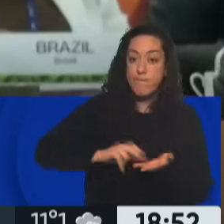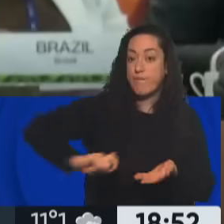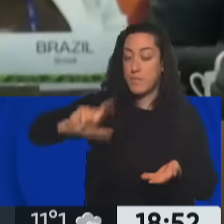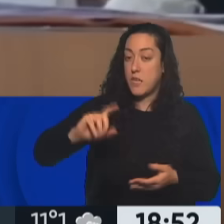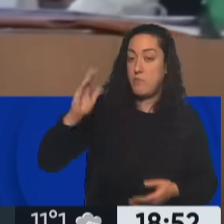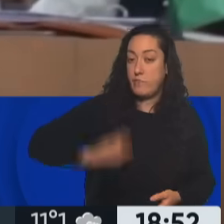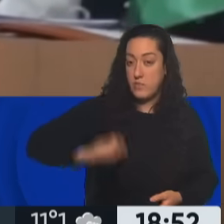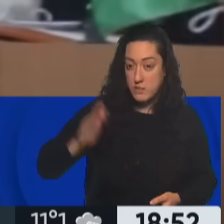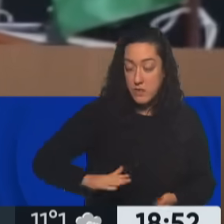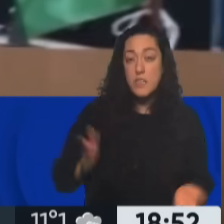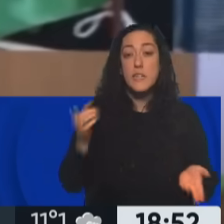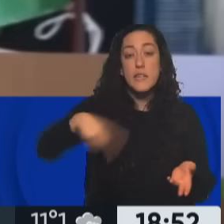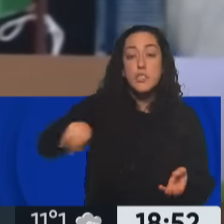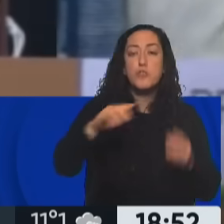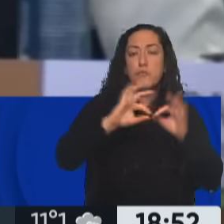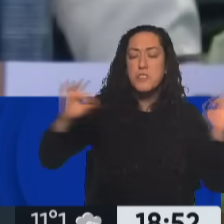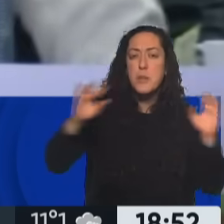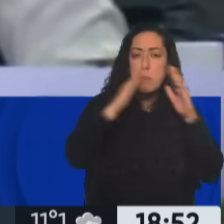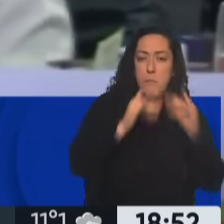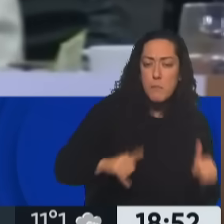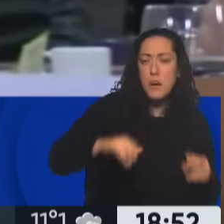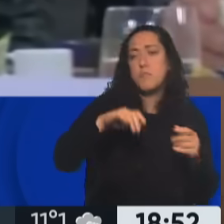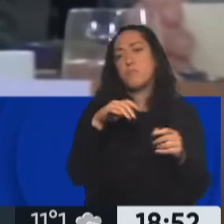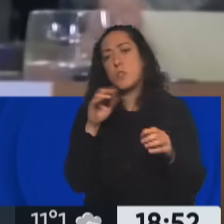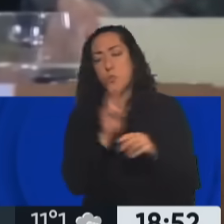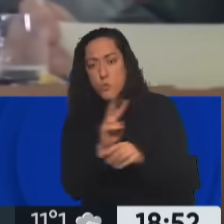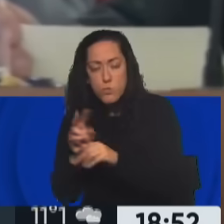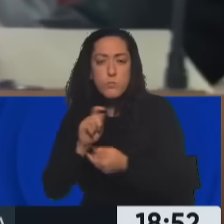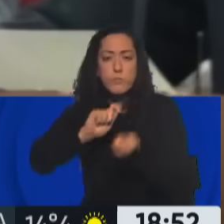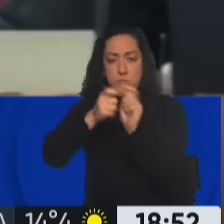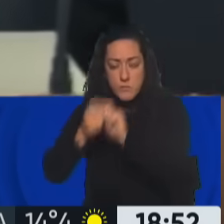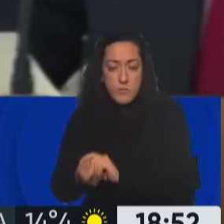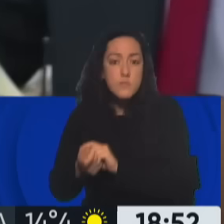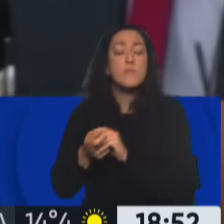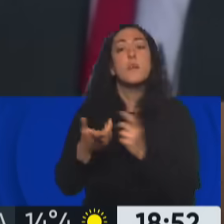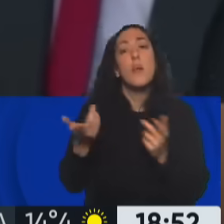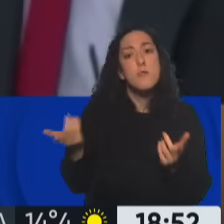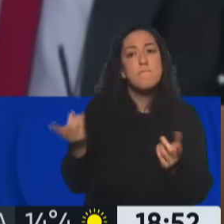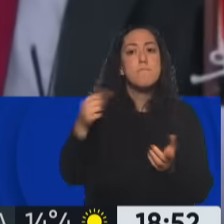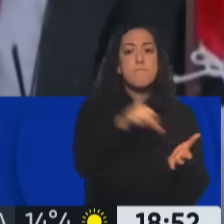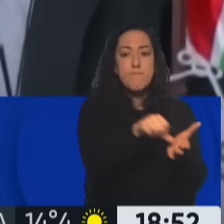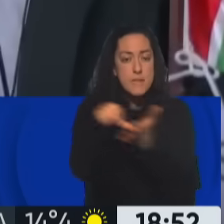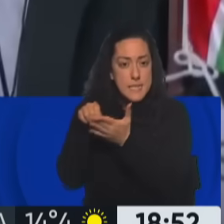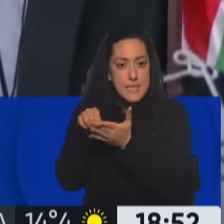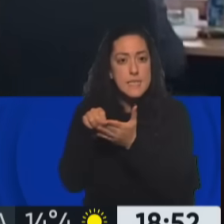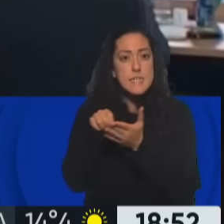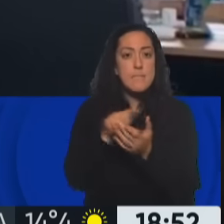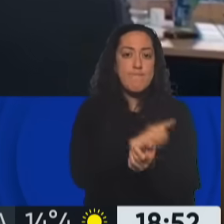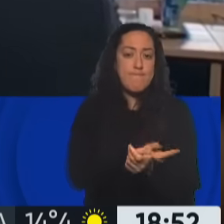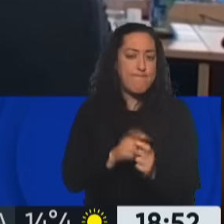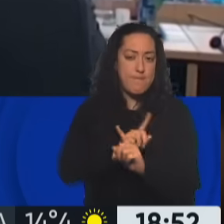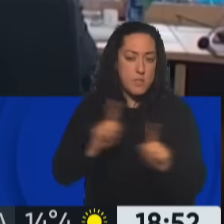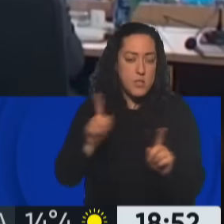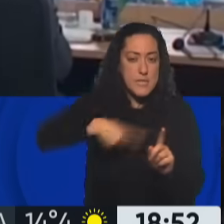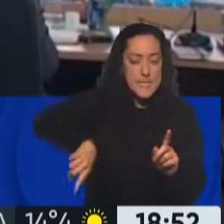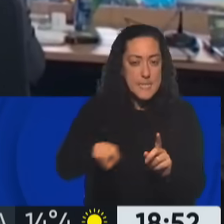Bajo el lema Paz, Seguridad y Reforma de la Gobernanza Global, los líderes de las principales economías emergentes debatieron una agenda centrada en la